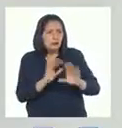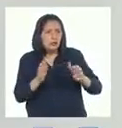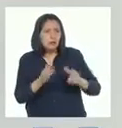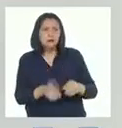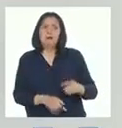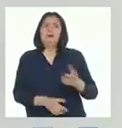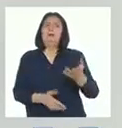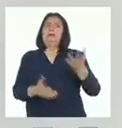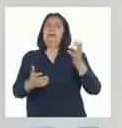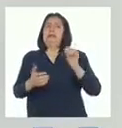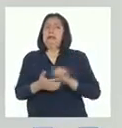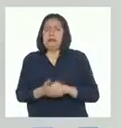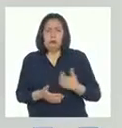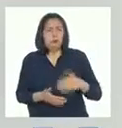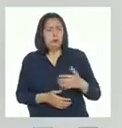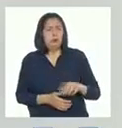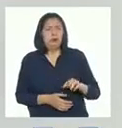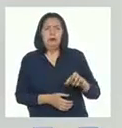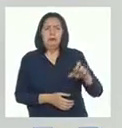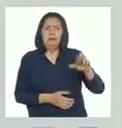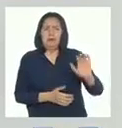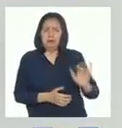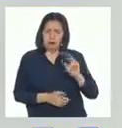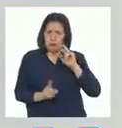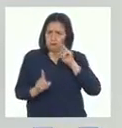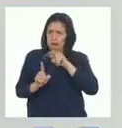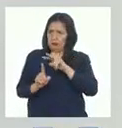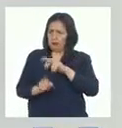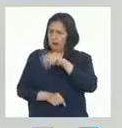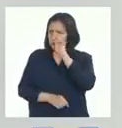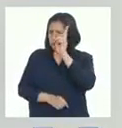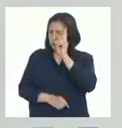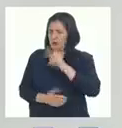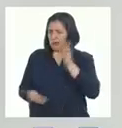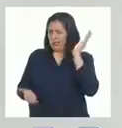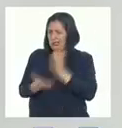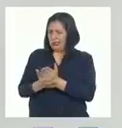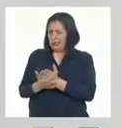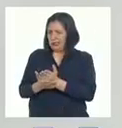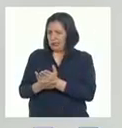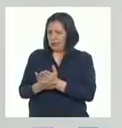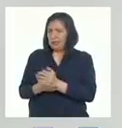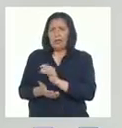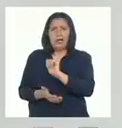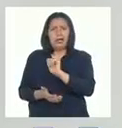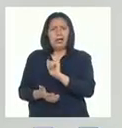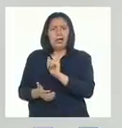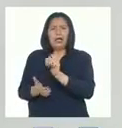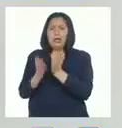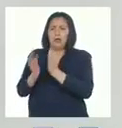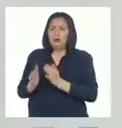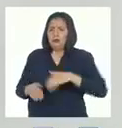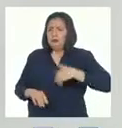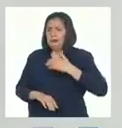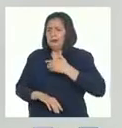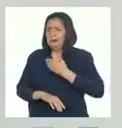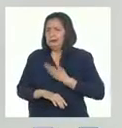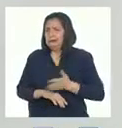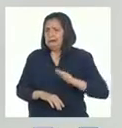injusticia. Paco y sus compañeros son testigos de cómo el profesor castiga al alumno Antonio Guesdres por llegar